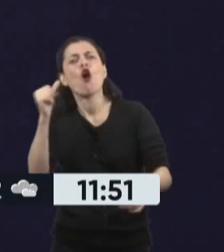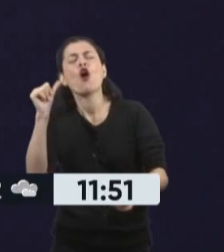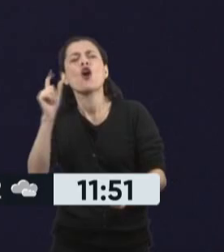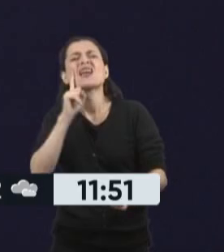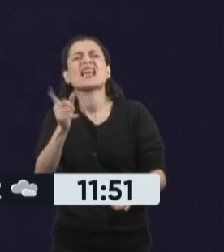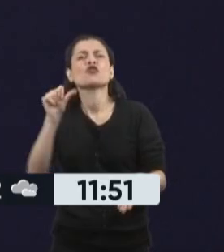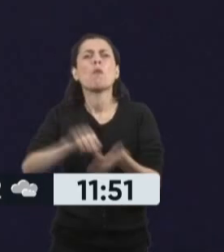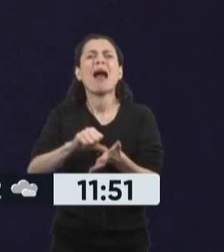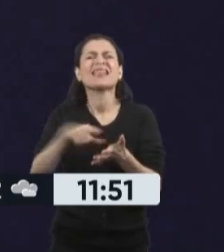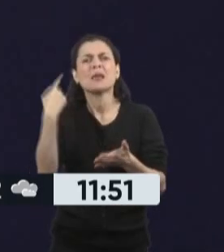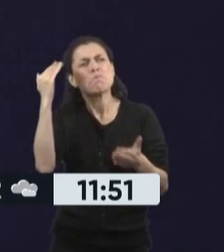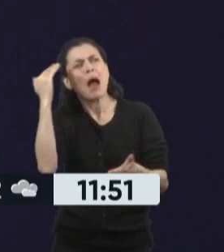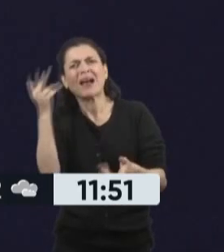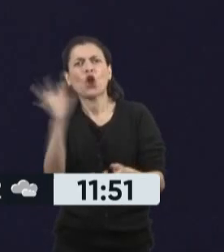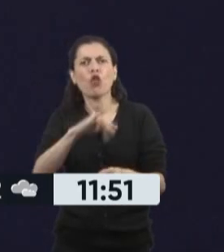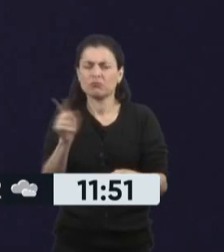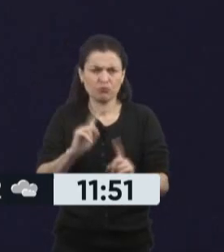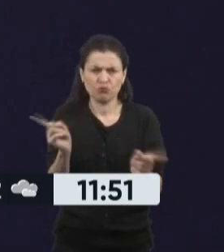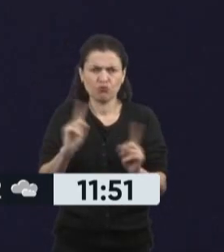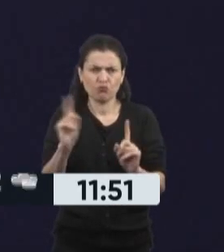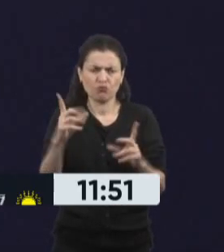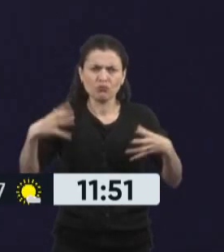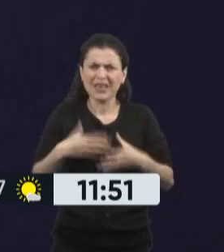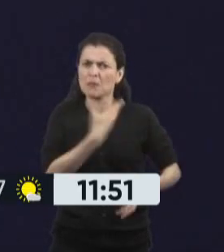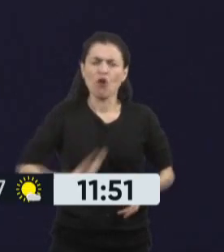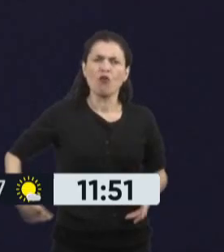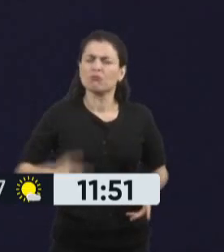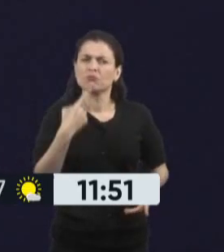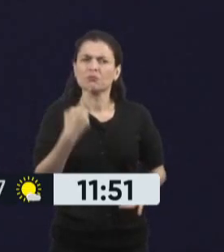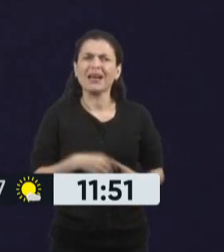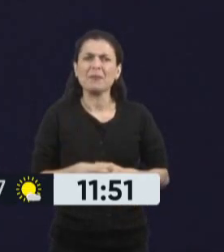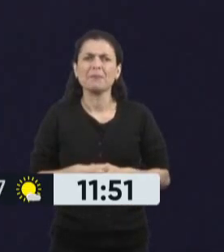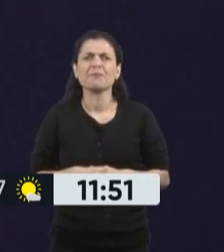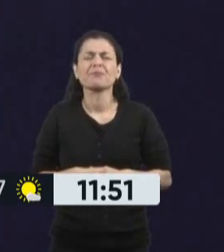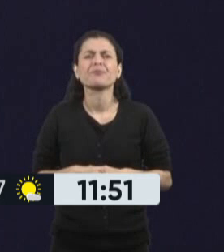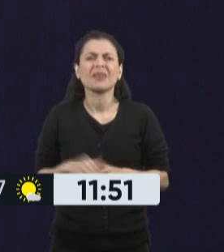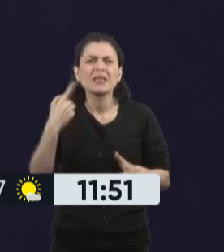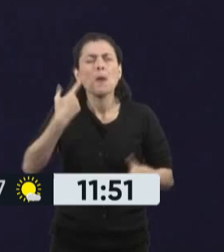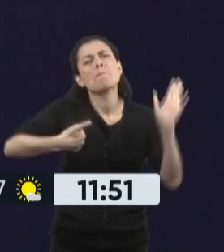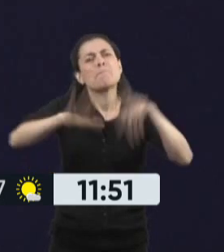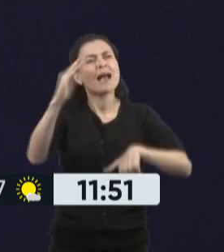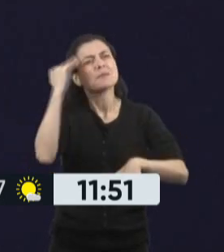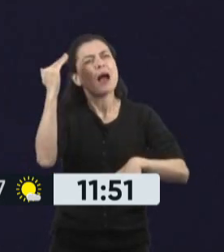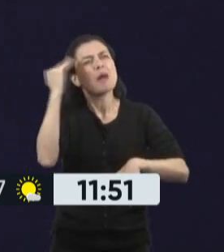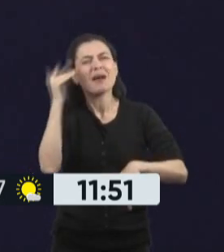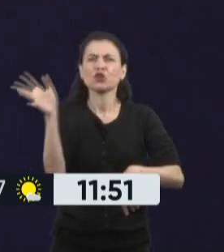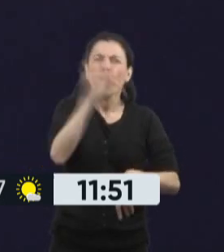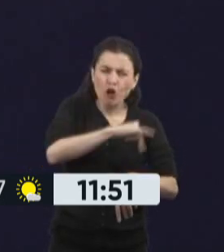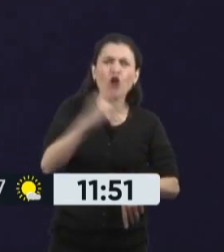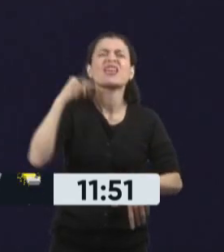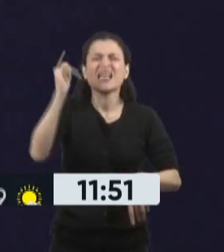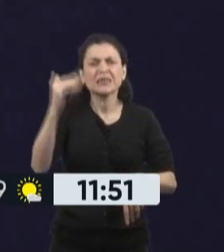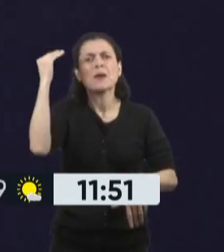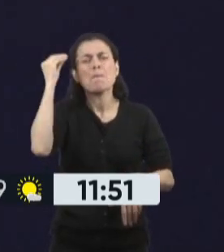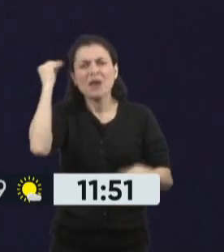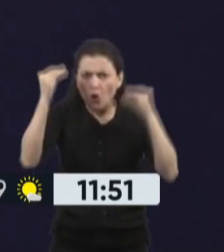país. Porque a nosotros lo que verdaderamente nos preocupa, nos ocupa y nos desvela todos los días hasta que terminemos